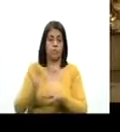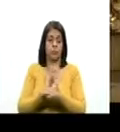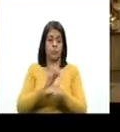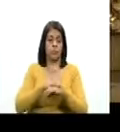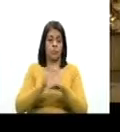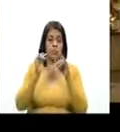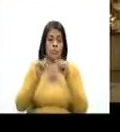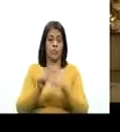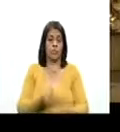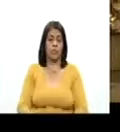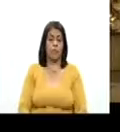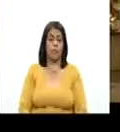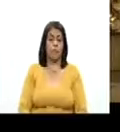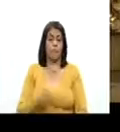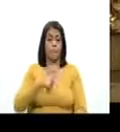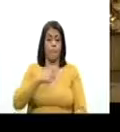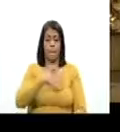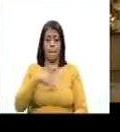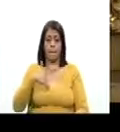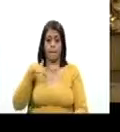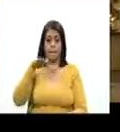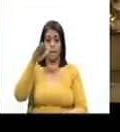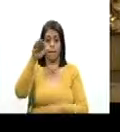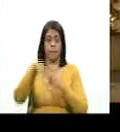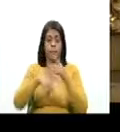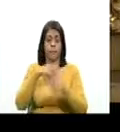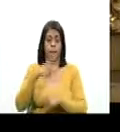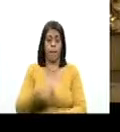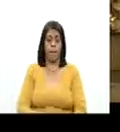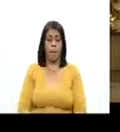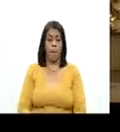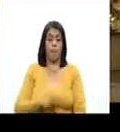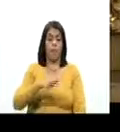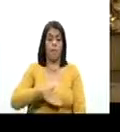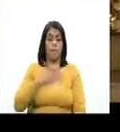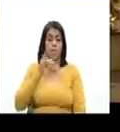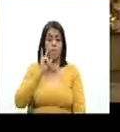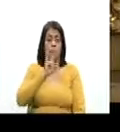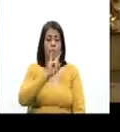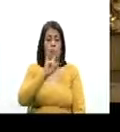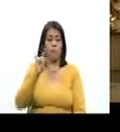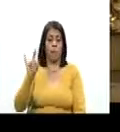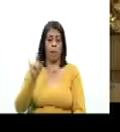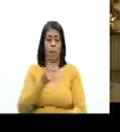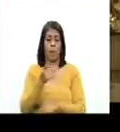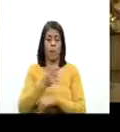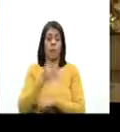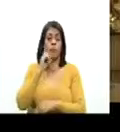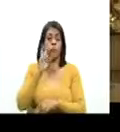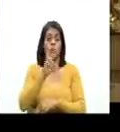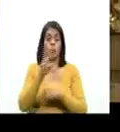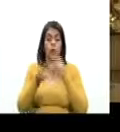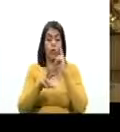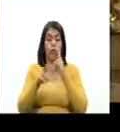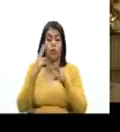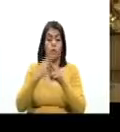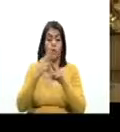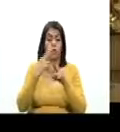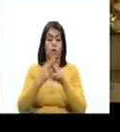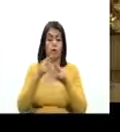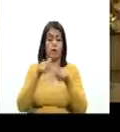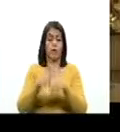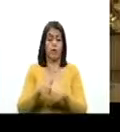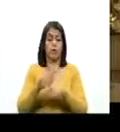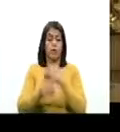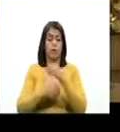eso, yo que vengo desde un futuro, así lo veo, donde el pueblo fue engañado, donde el pueblo no vio el peligro de estos algoritmos, y